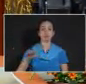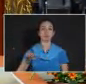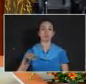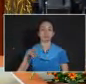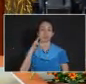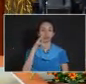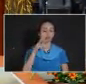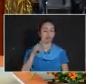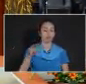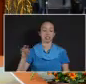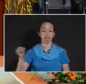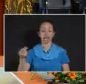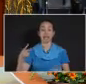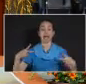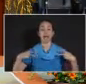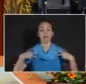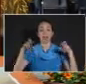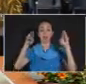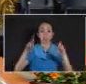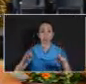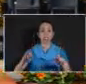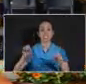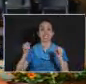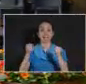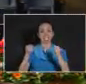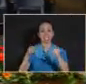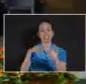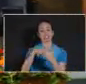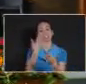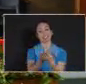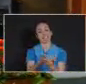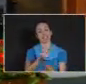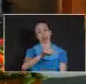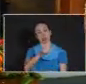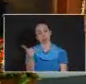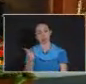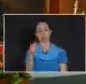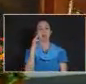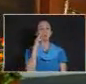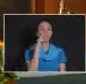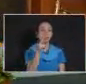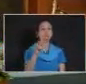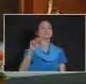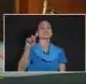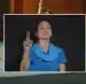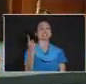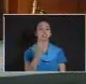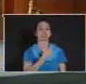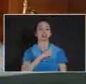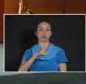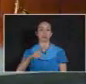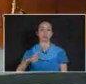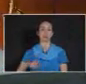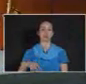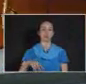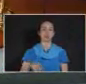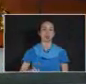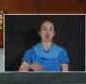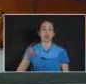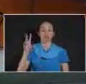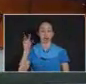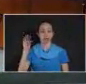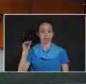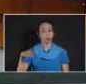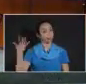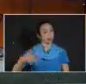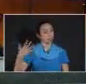hace. Miremos quiénes son. De este lo habíamos hablado brevemente, y lo voy a hablar brevemente también porque